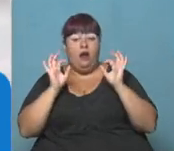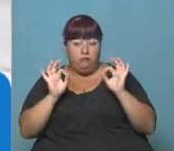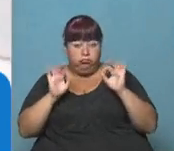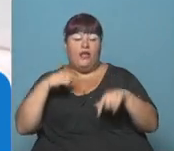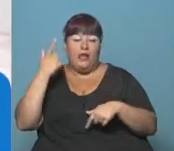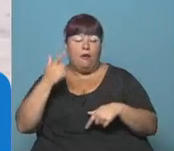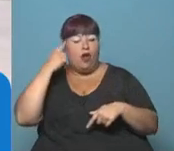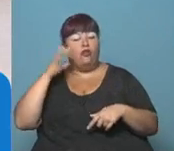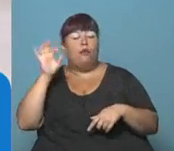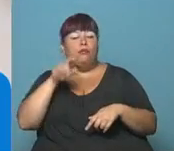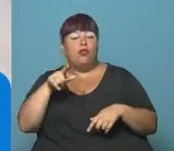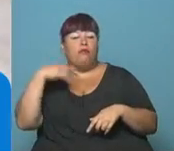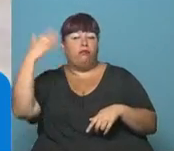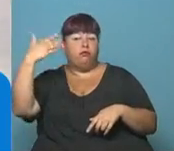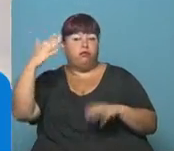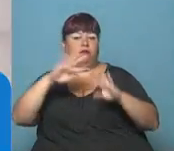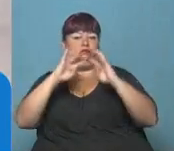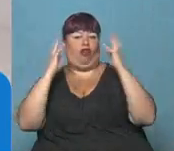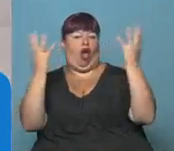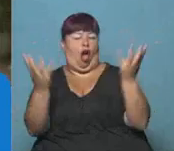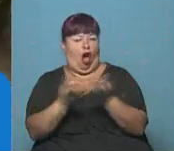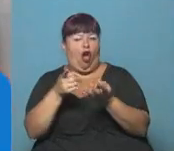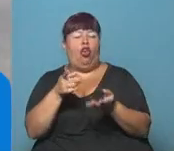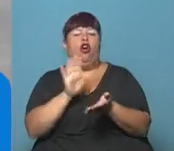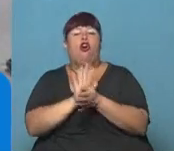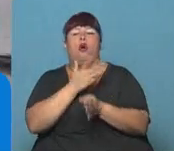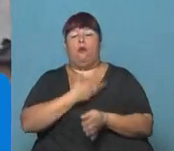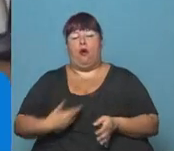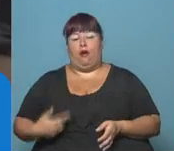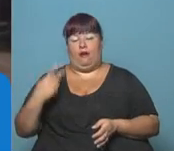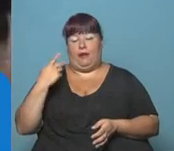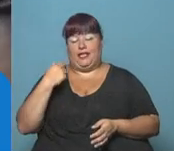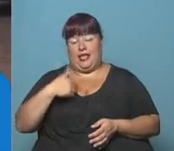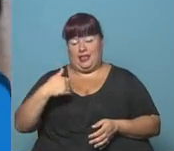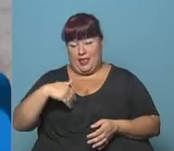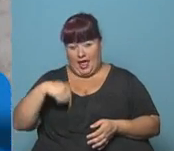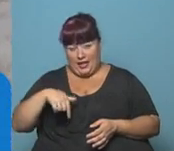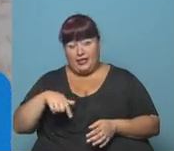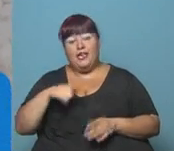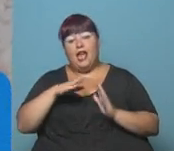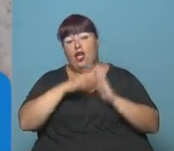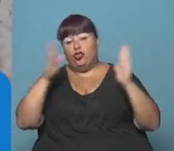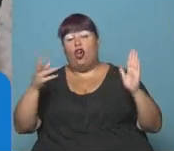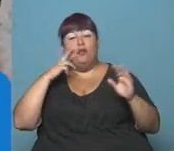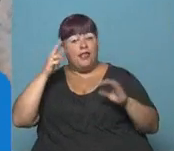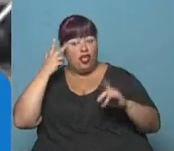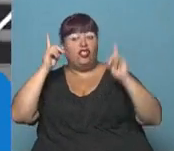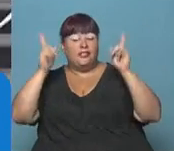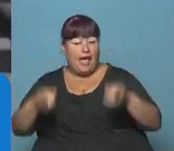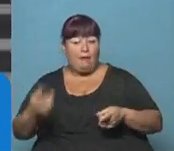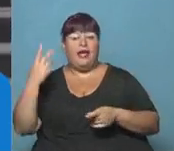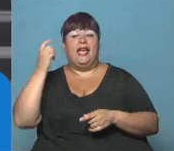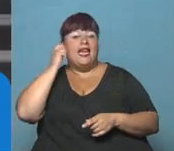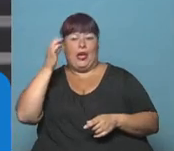su exposición ante la sesión plenaria en su condición de jefe de Estado de la Nación, que a lo largo de este año además conducirá